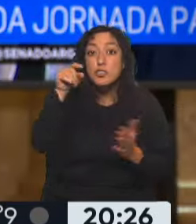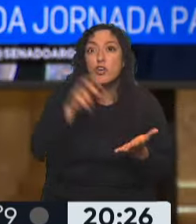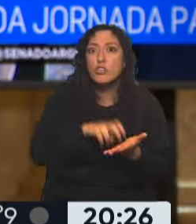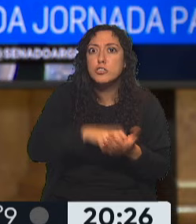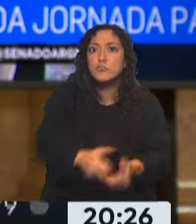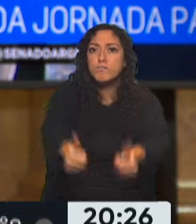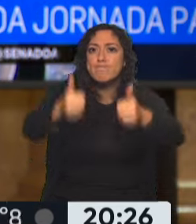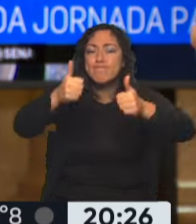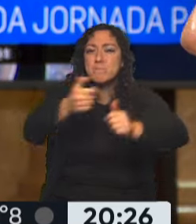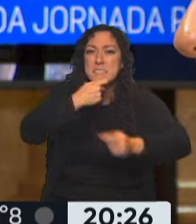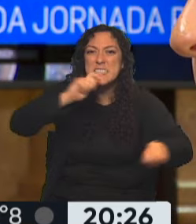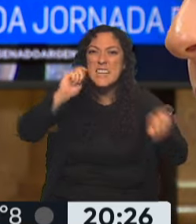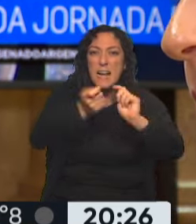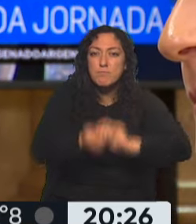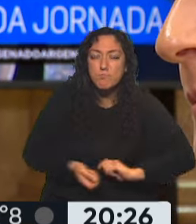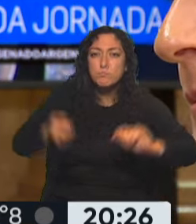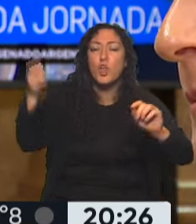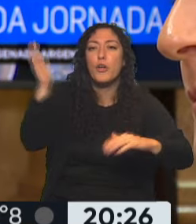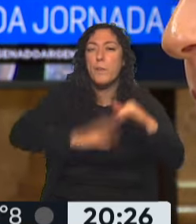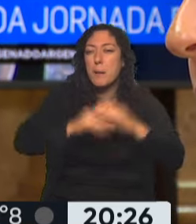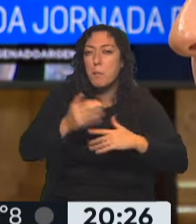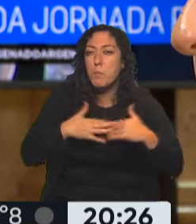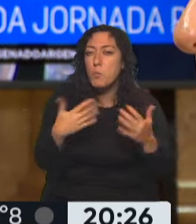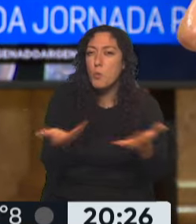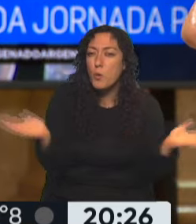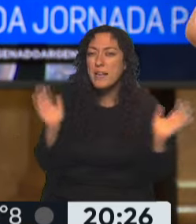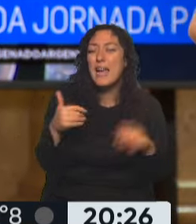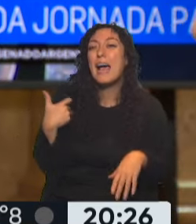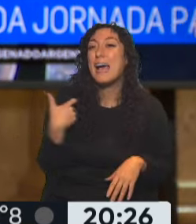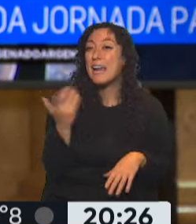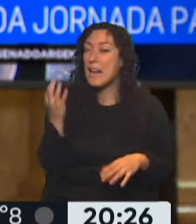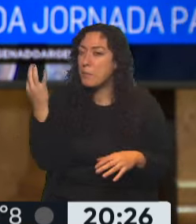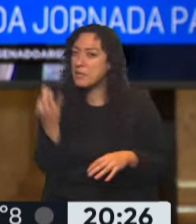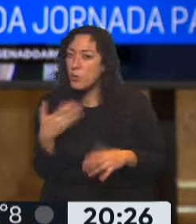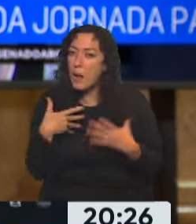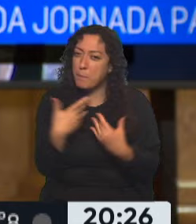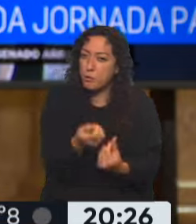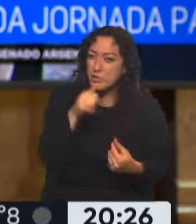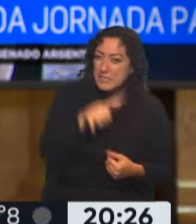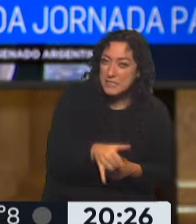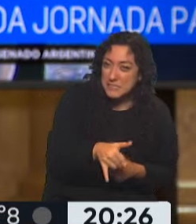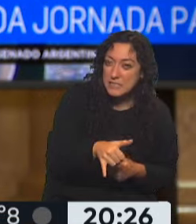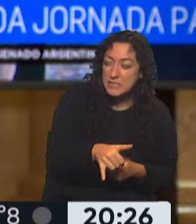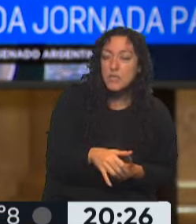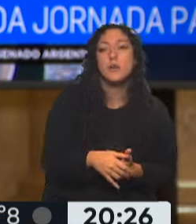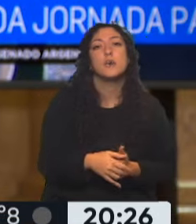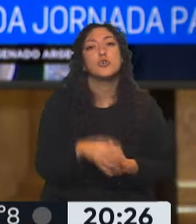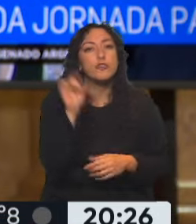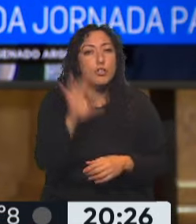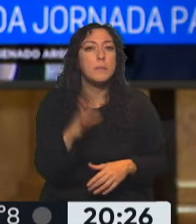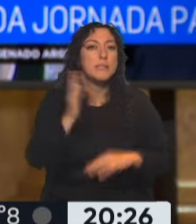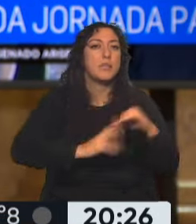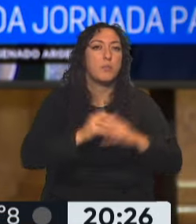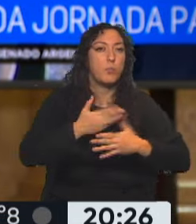se producen estos cambios en obra pública, ¿es más factible que acompañen en general y también en particular los proyectos? No, pero no es solo obra pública.